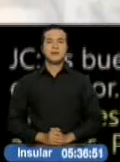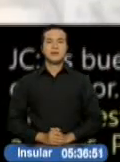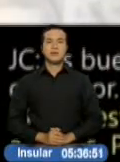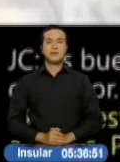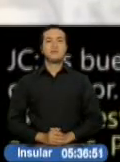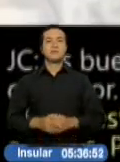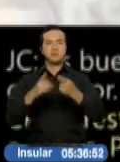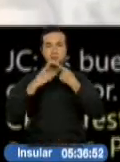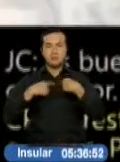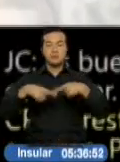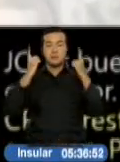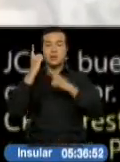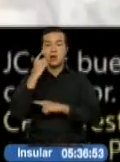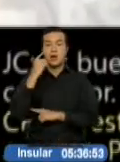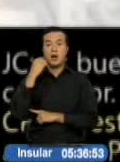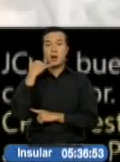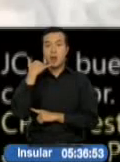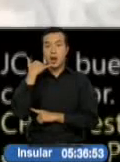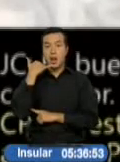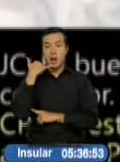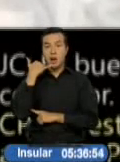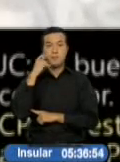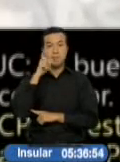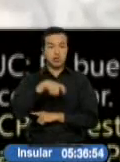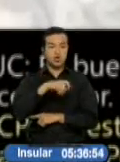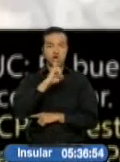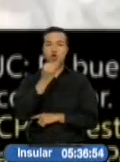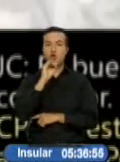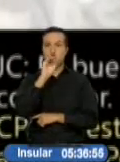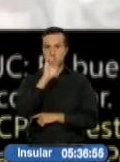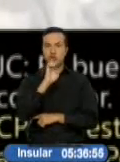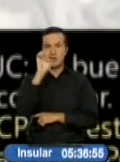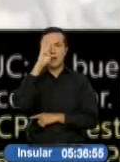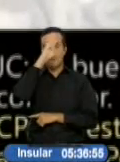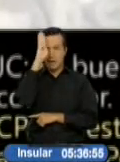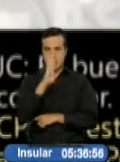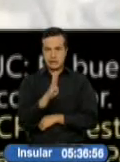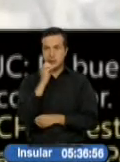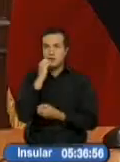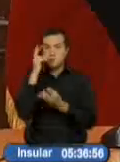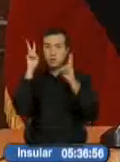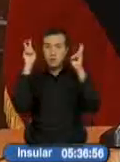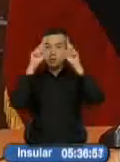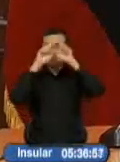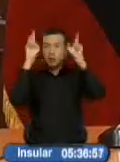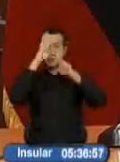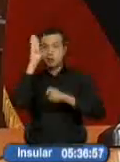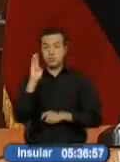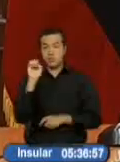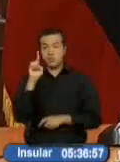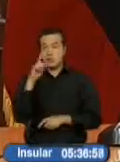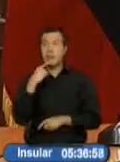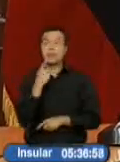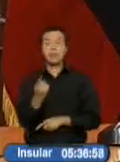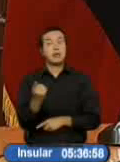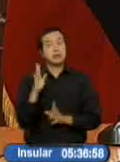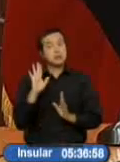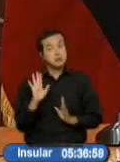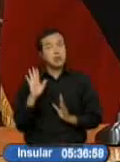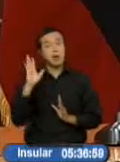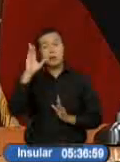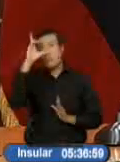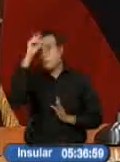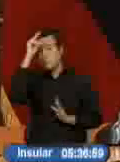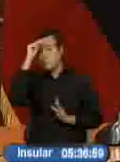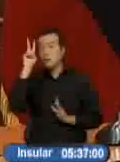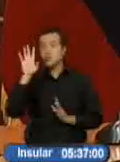Ante la publicación de audios en donde el delator de Odebrecht, José Concepción Santos, revela datos del caso Odebrecht, en donde presuntamente se vincula al segundo mandatario Jorge